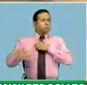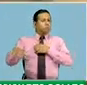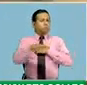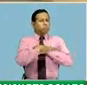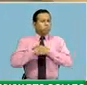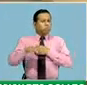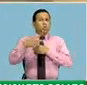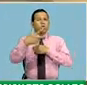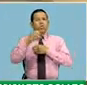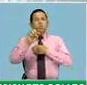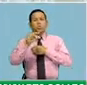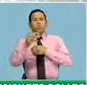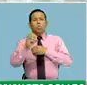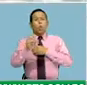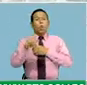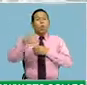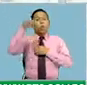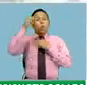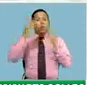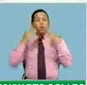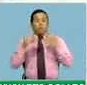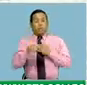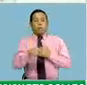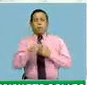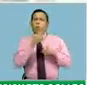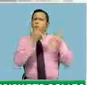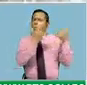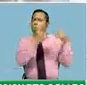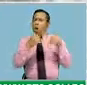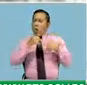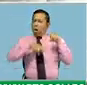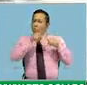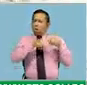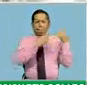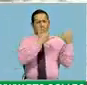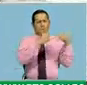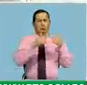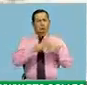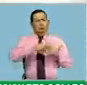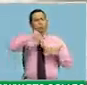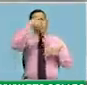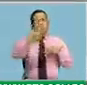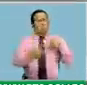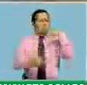de Guayaquil, donde inician así con un juego entre amigos.